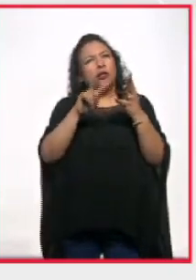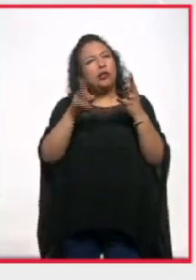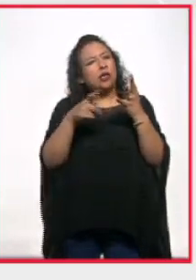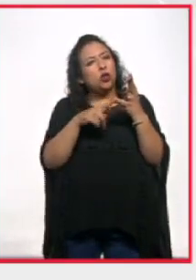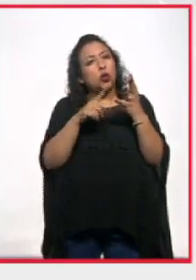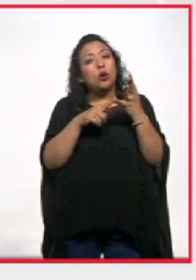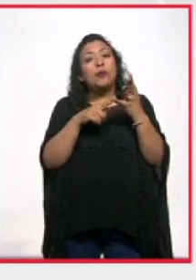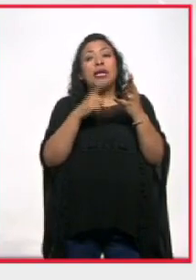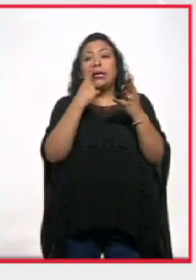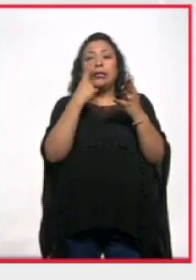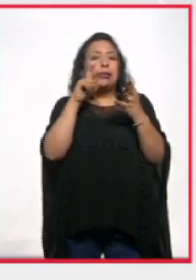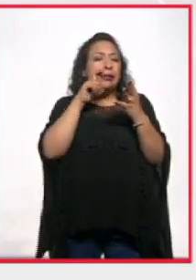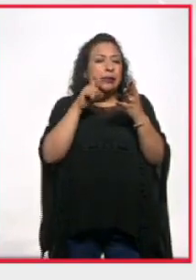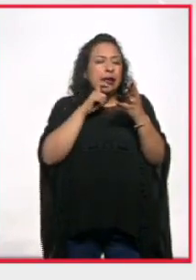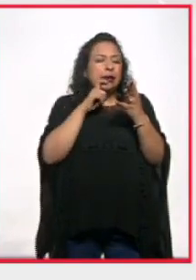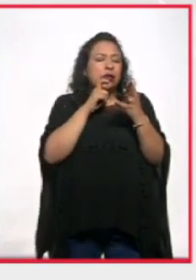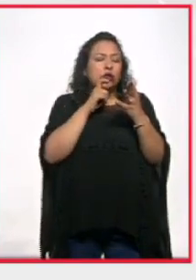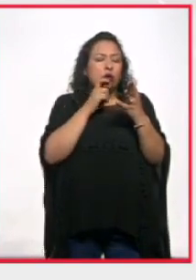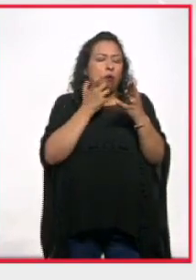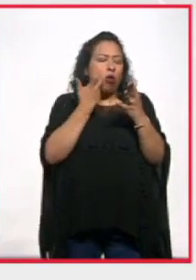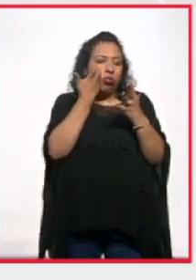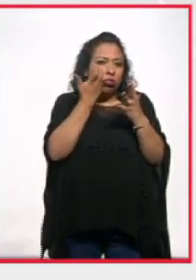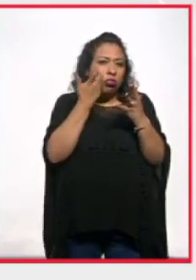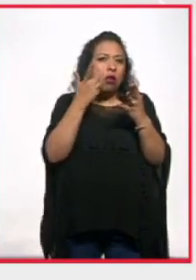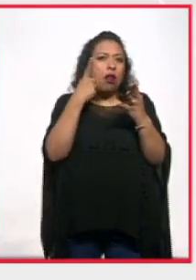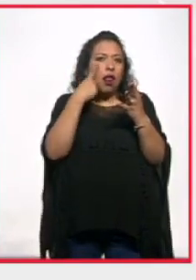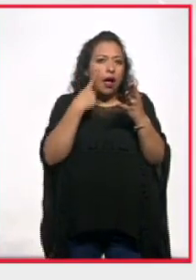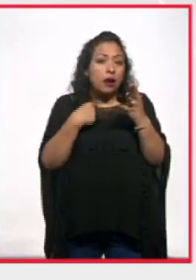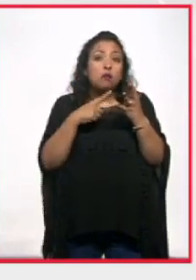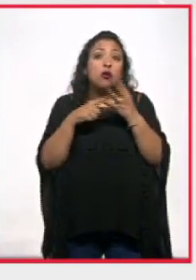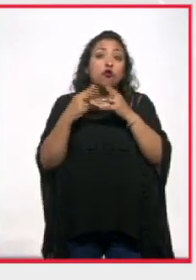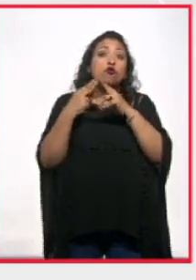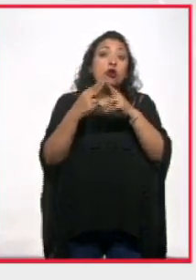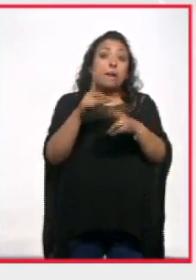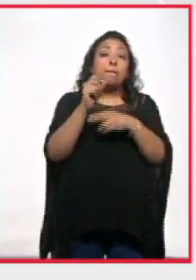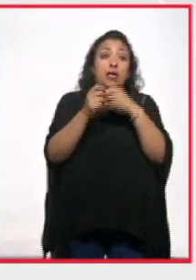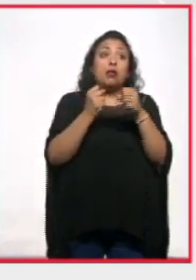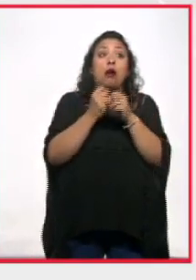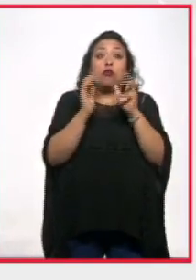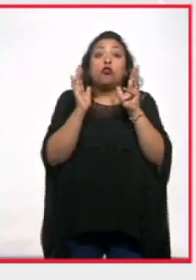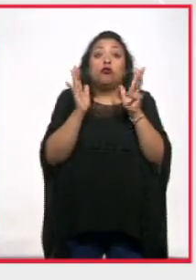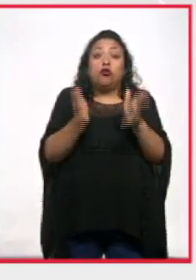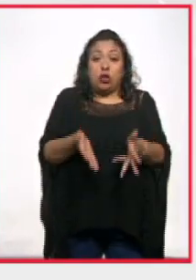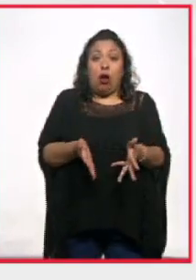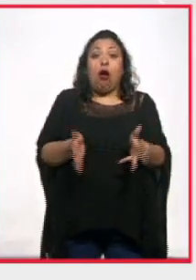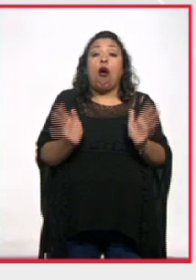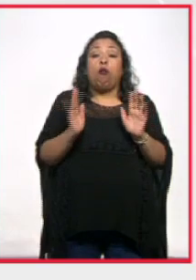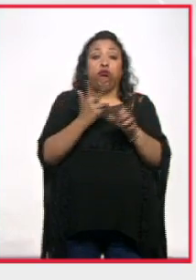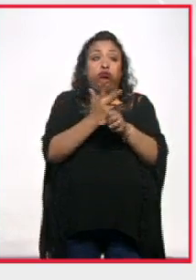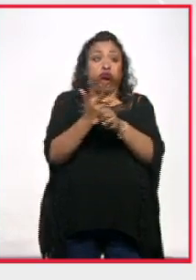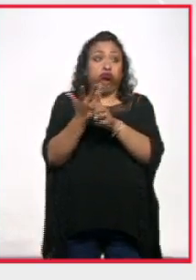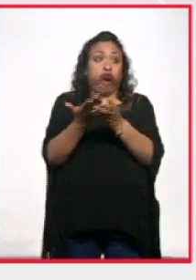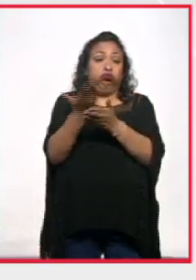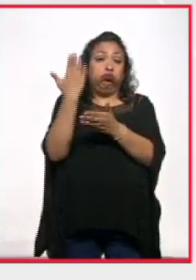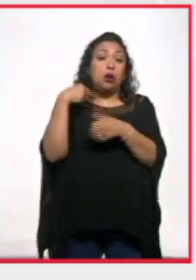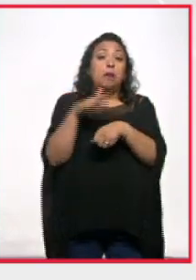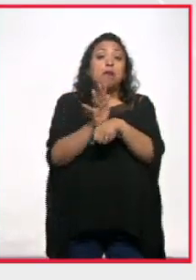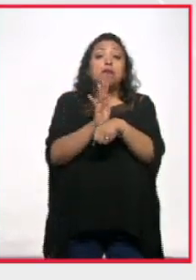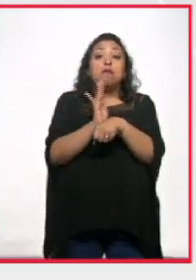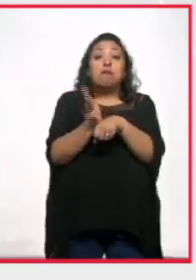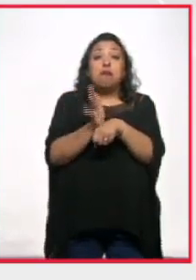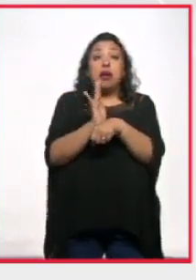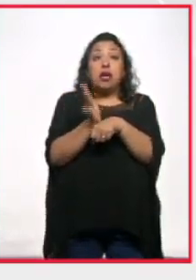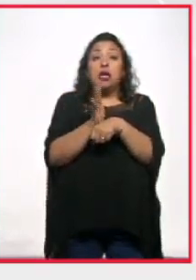tenemos Sexo, pudor y lágrimas, que cumplen ya dos décadas y que, bueno, son